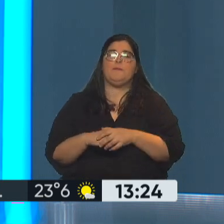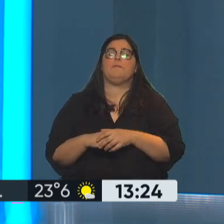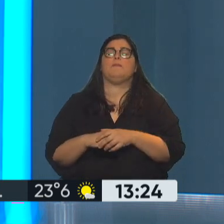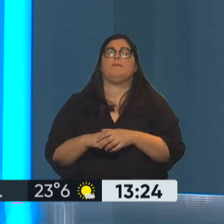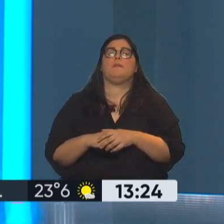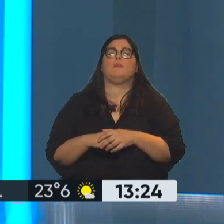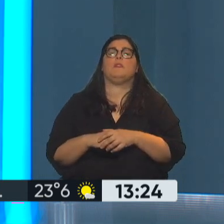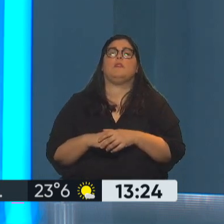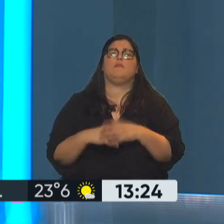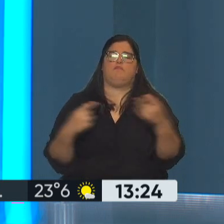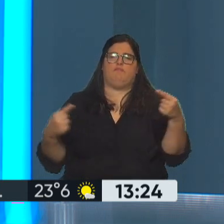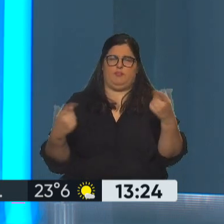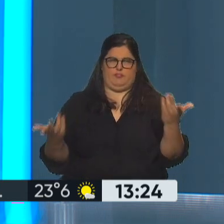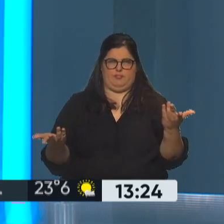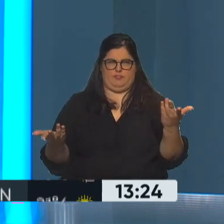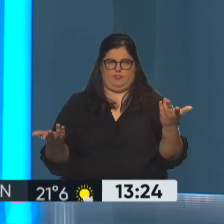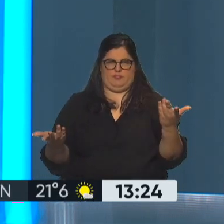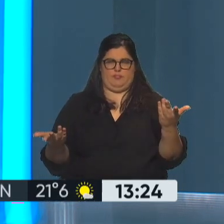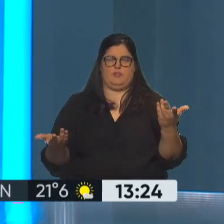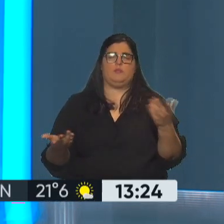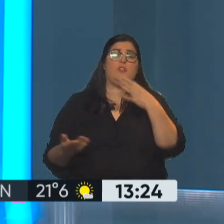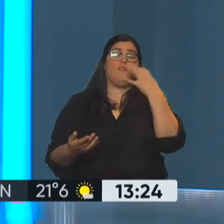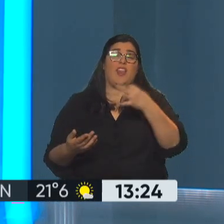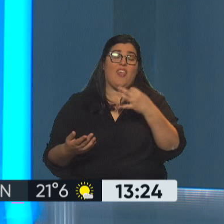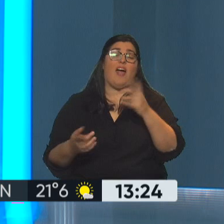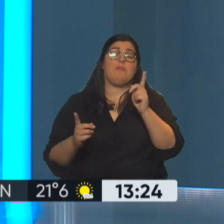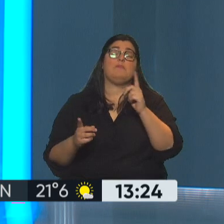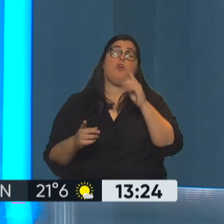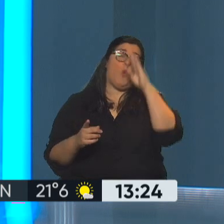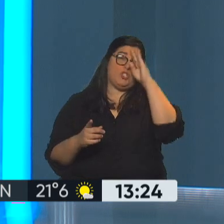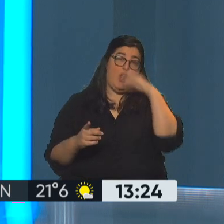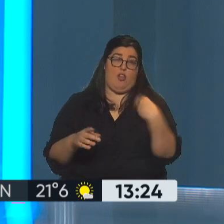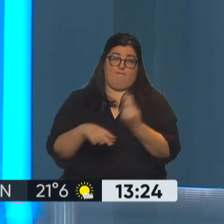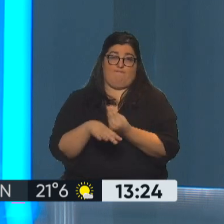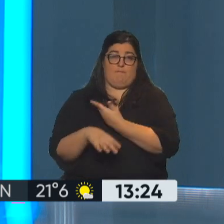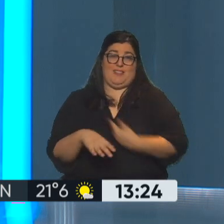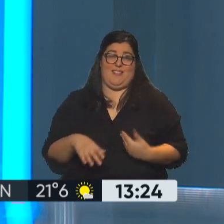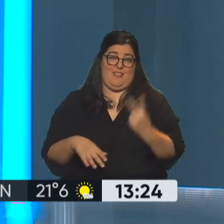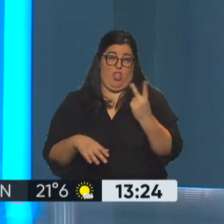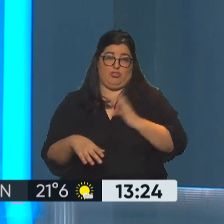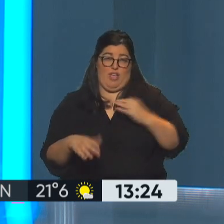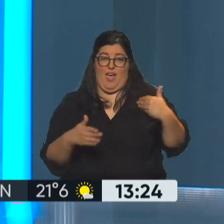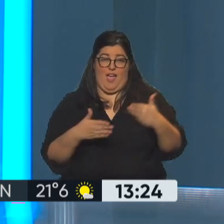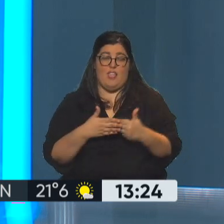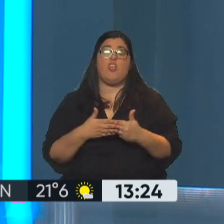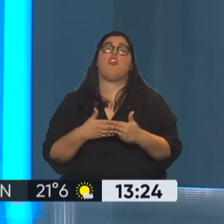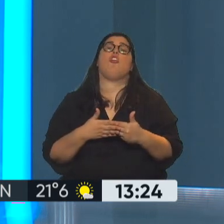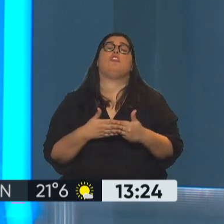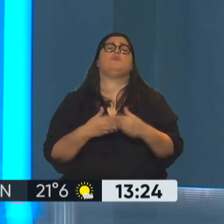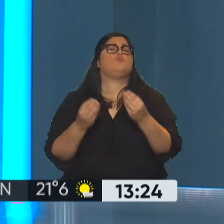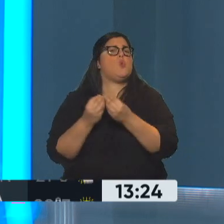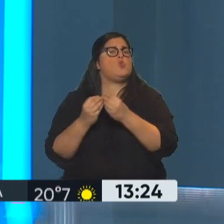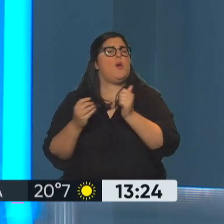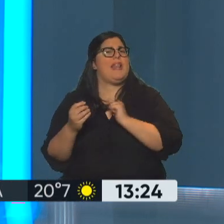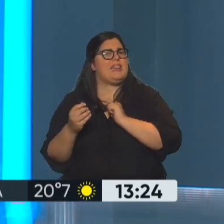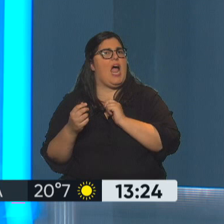Entonces, contradictorio, ¿no? Pero durante los 2 primeros años de gobierno, Bolsonaro se cercó de varios militares que le pusieron límite. Eran